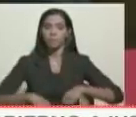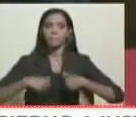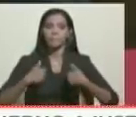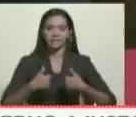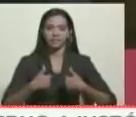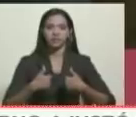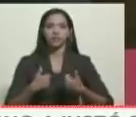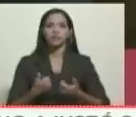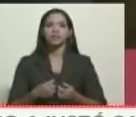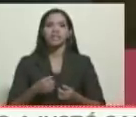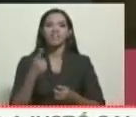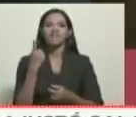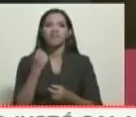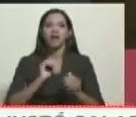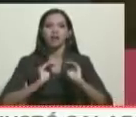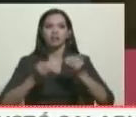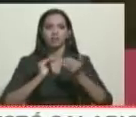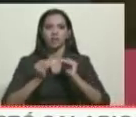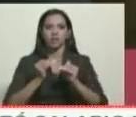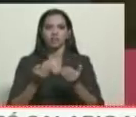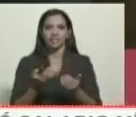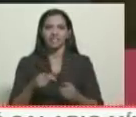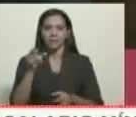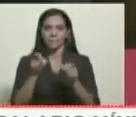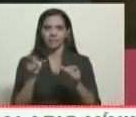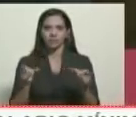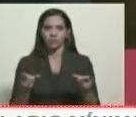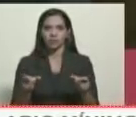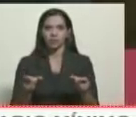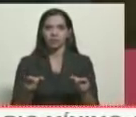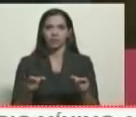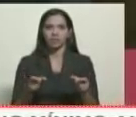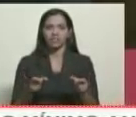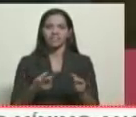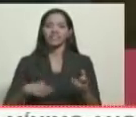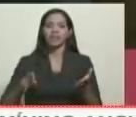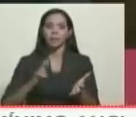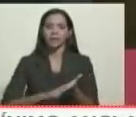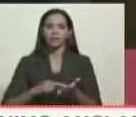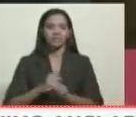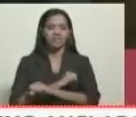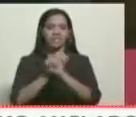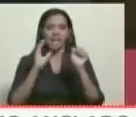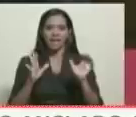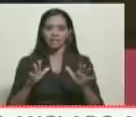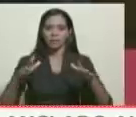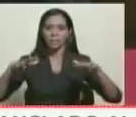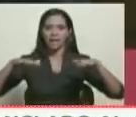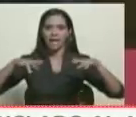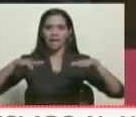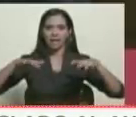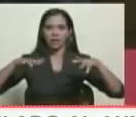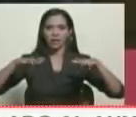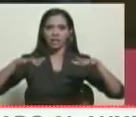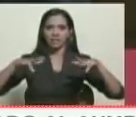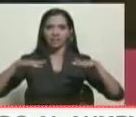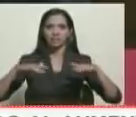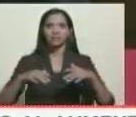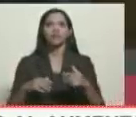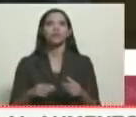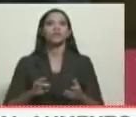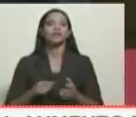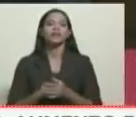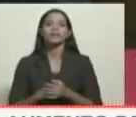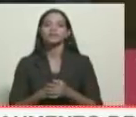catadura inmoral de esos protagonistas, que son, te repito, se ve clarito, marionetas de una